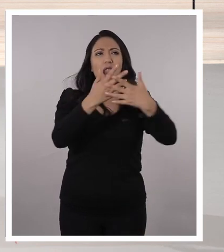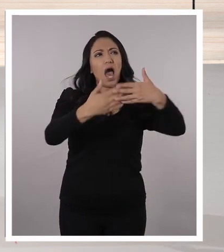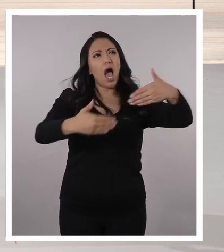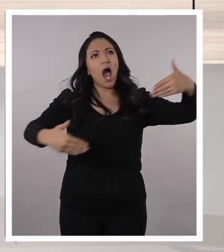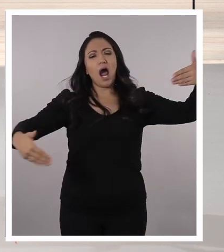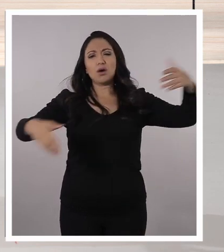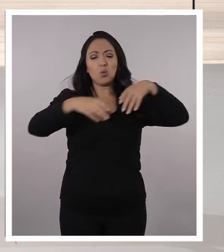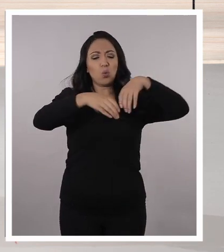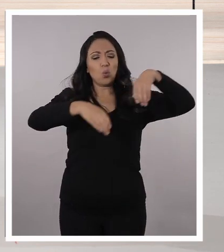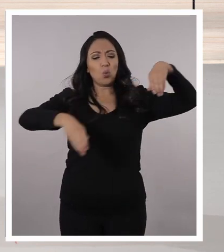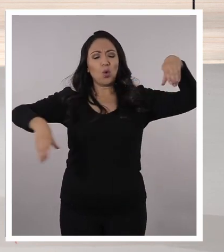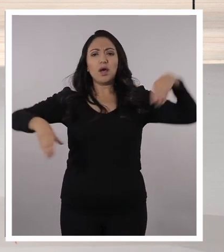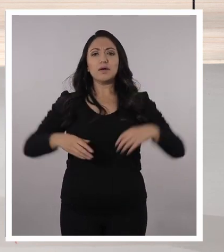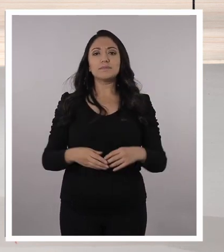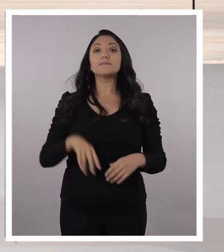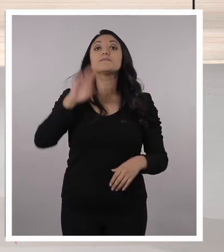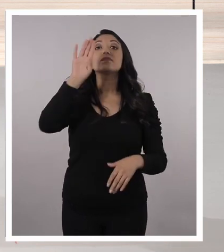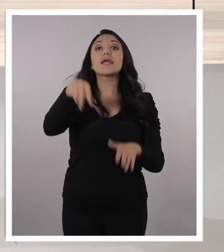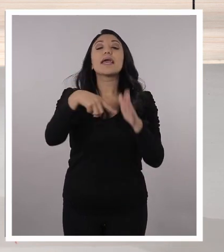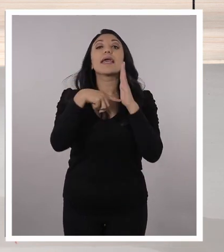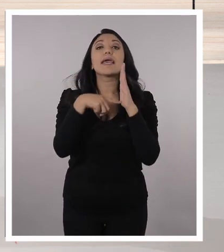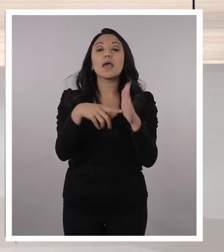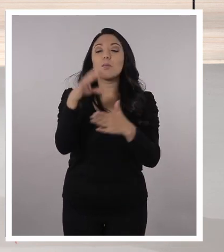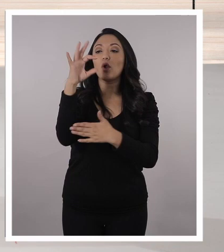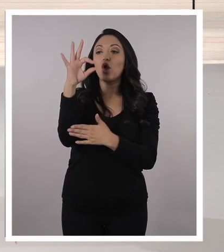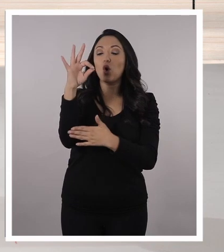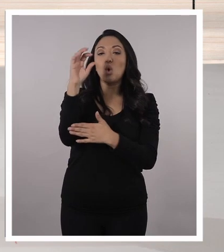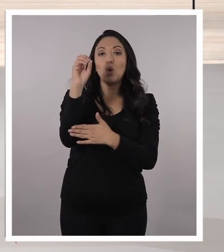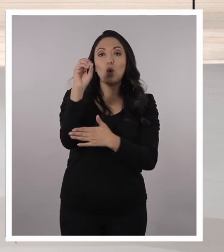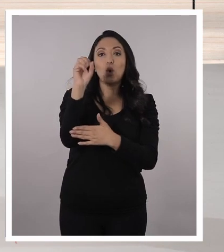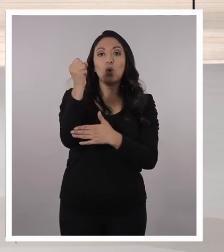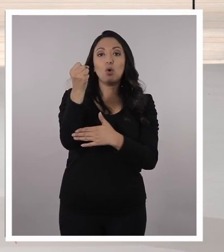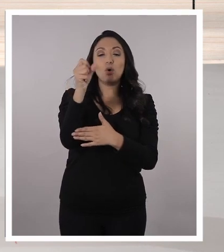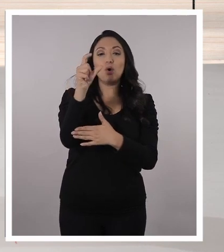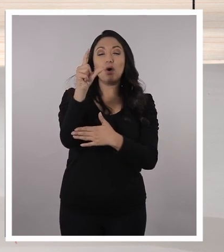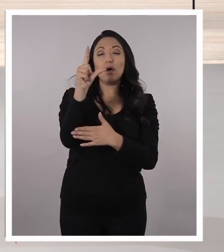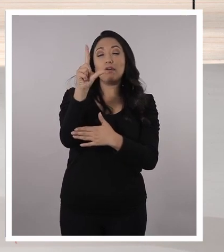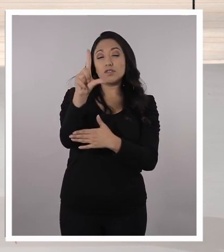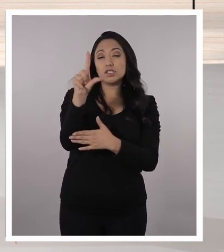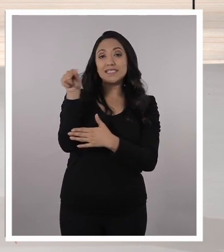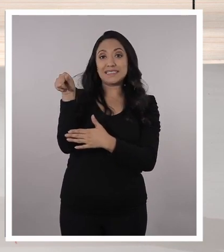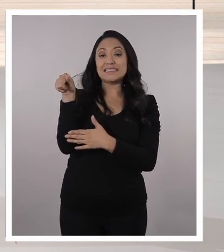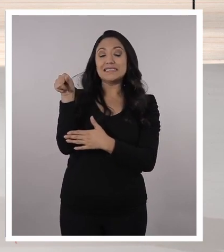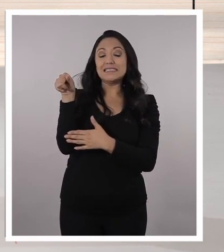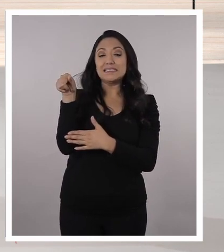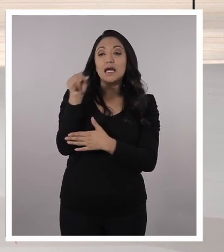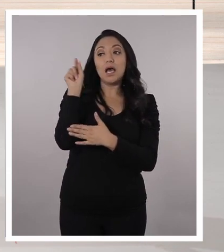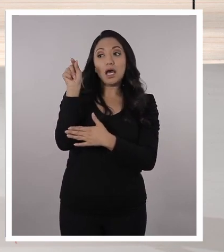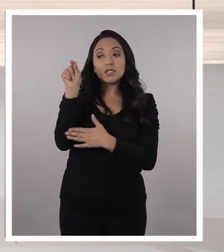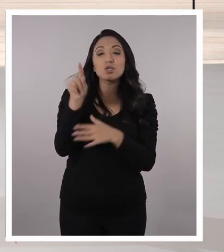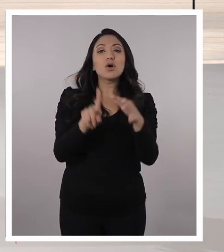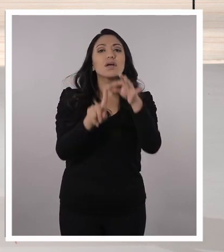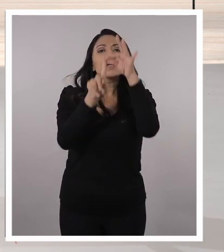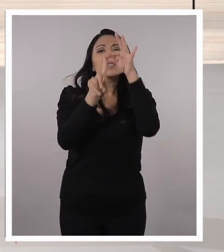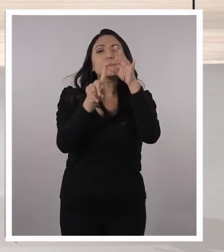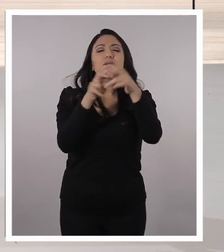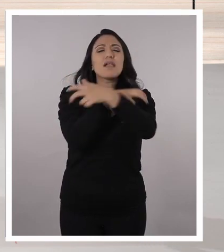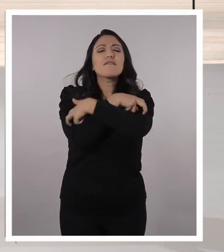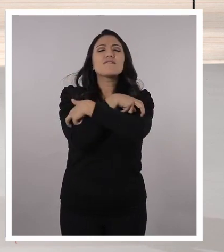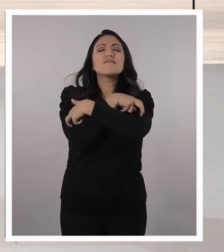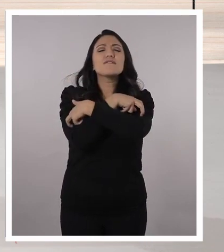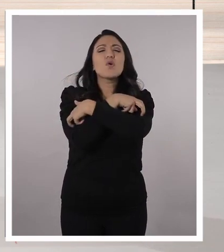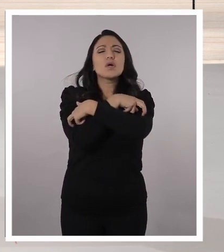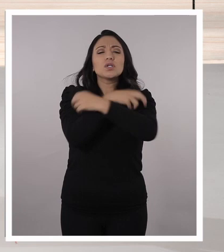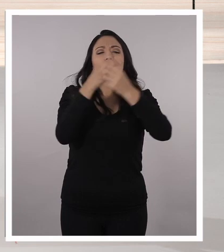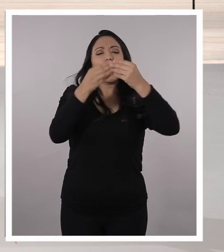largos. Ajá. Esto es el ejemplo de un fósil y pertenece a una especie en particular que se caracteriza por tener los huesos, como tú